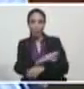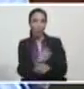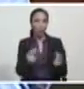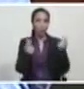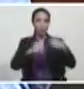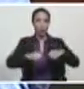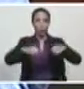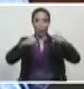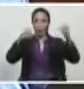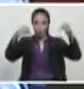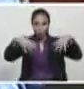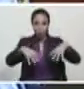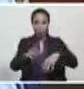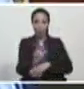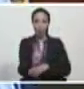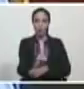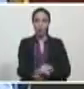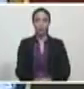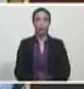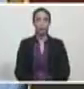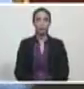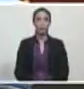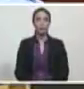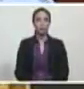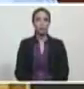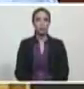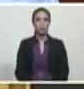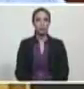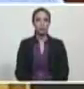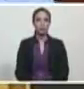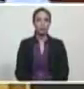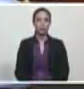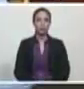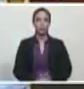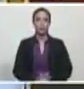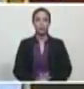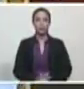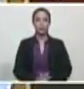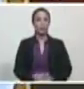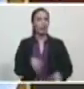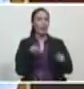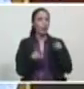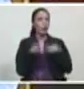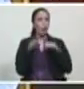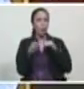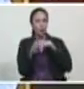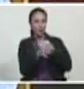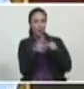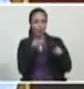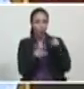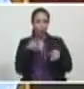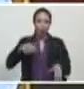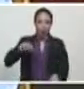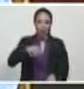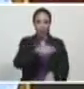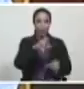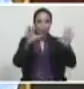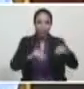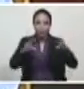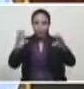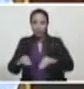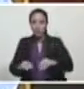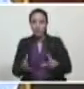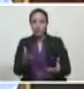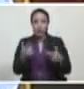Atacan el servicio hacia Occidente, atacan el servicio de algunos municipios, pero inmediatamente estamos nosotros